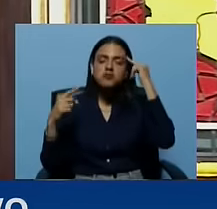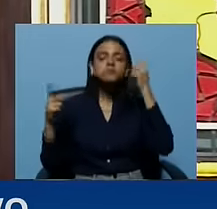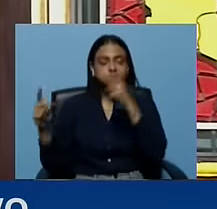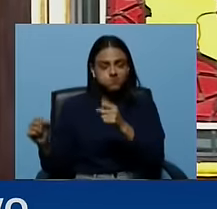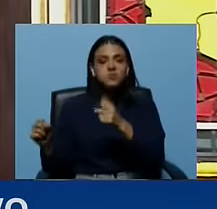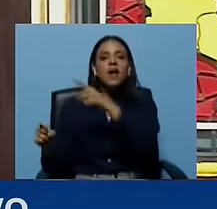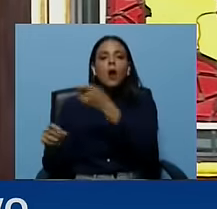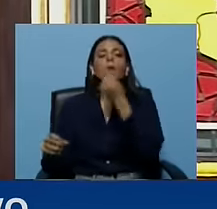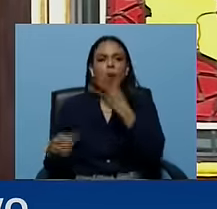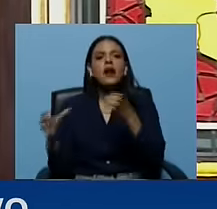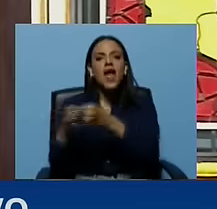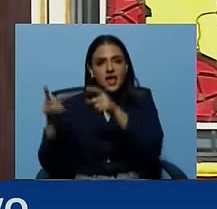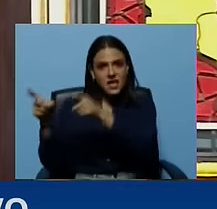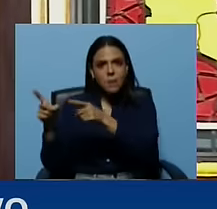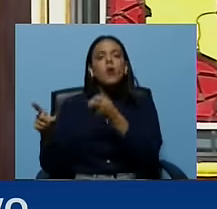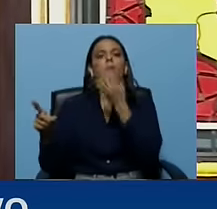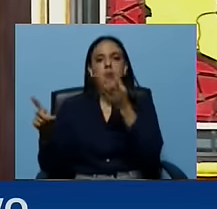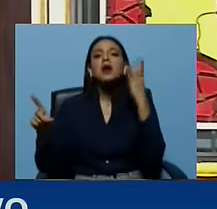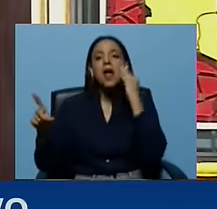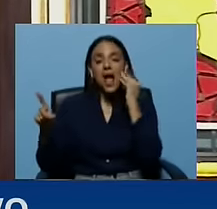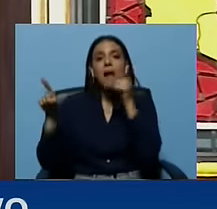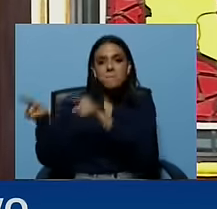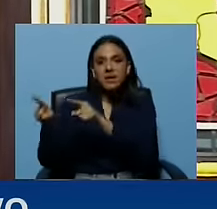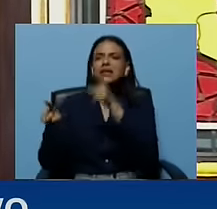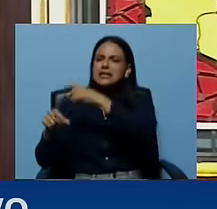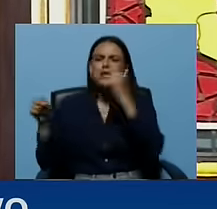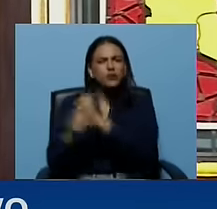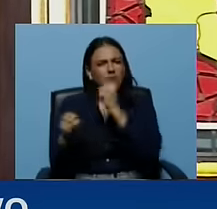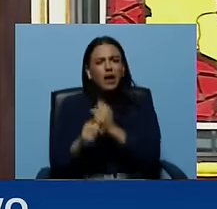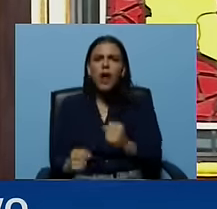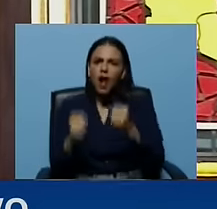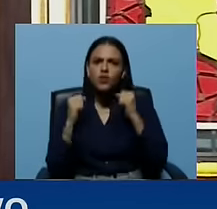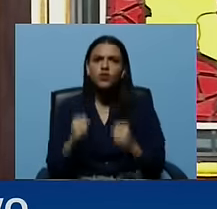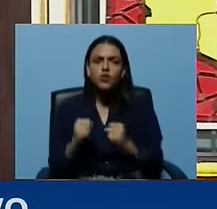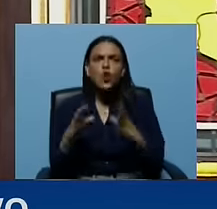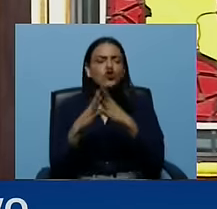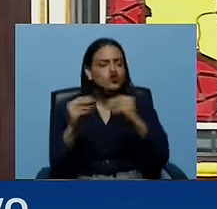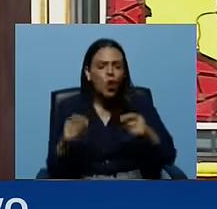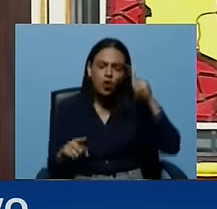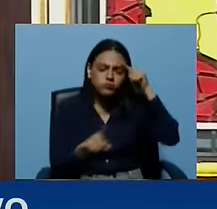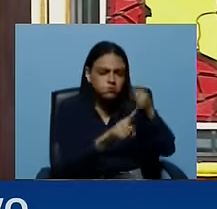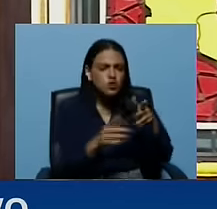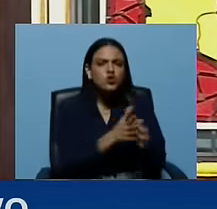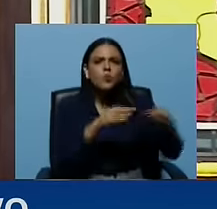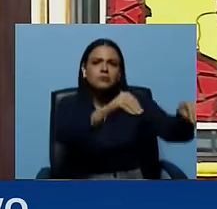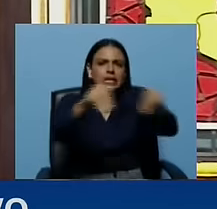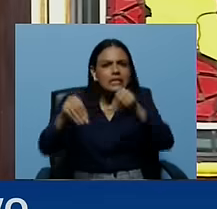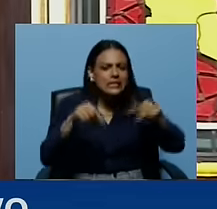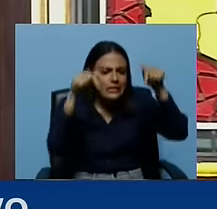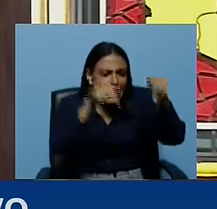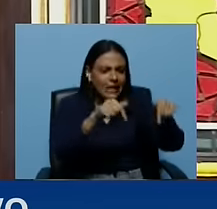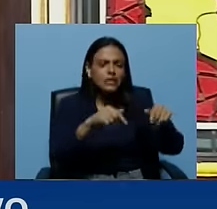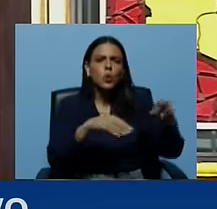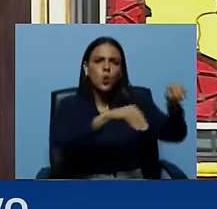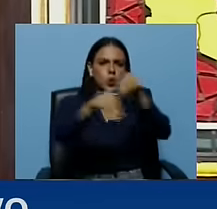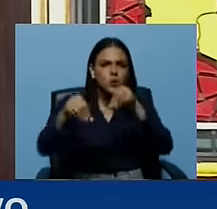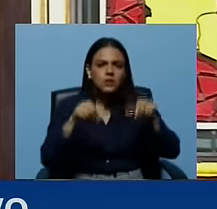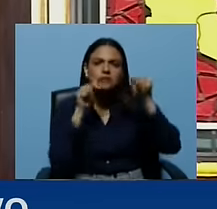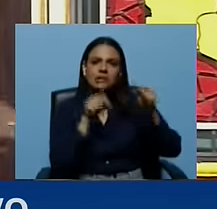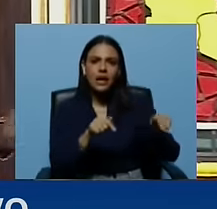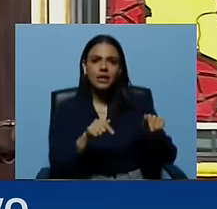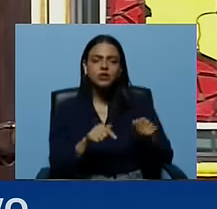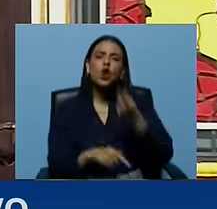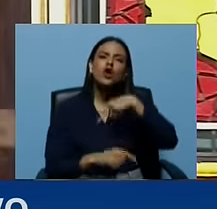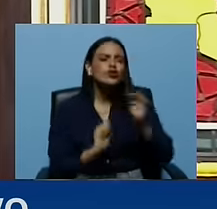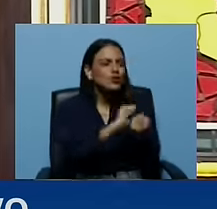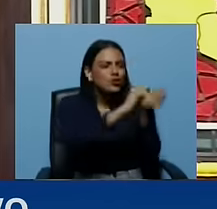buena experiencia y vamos a territorializar todo. Al territorio, al territorio, al territorio. Hay que cambiar